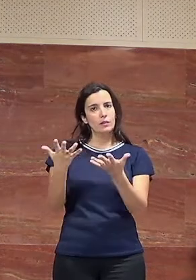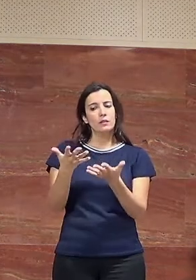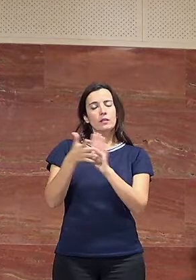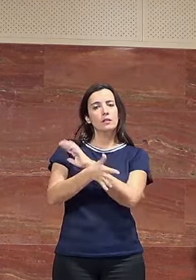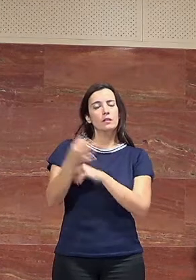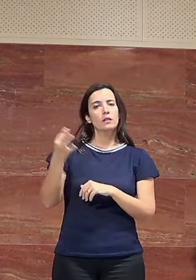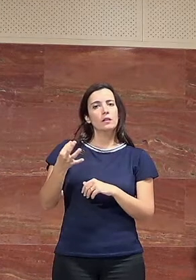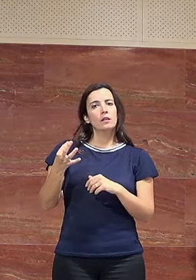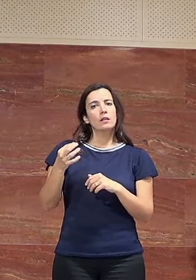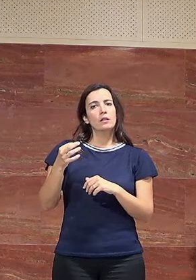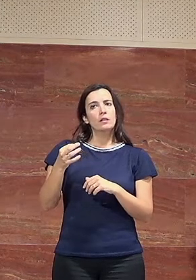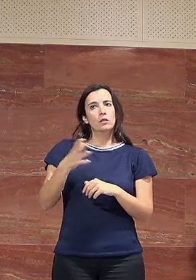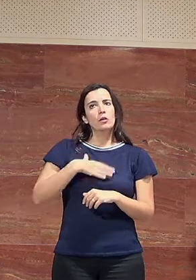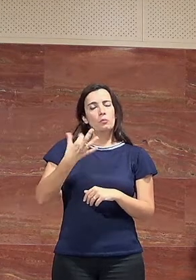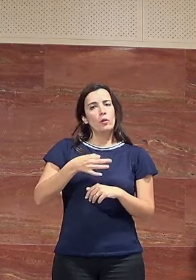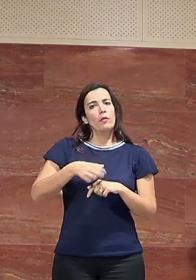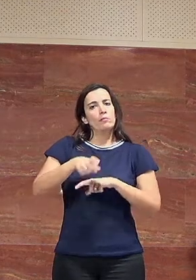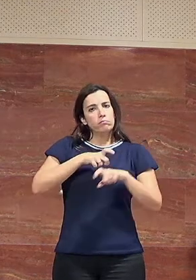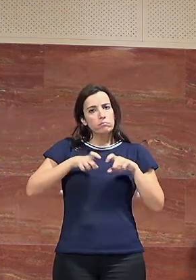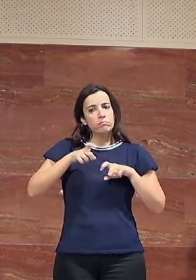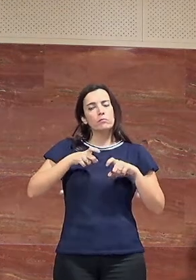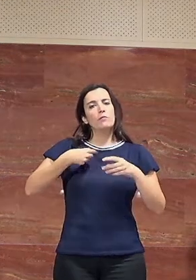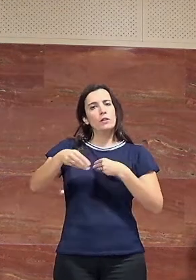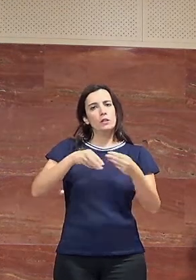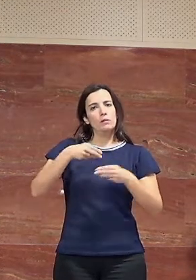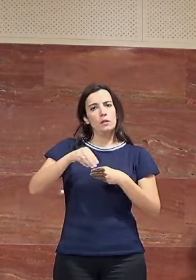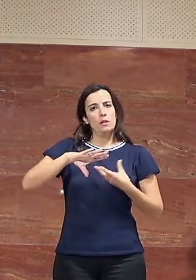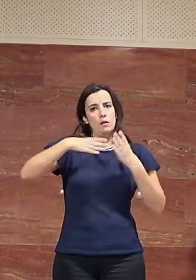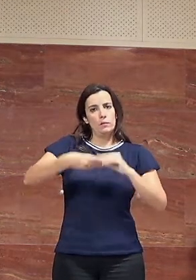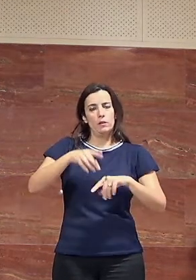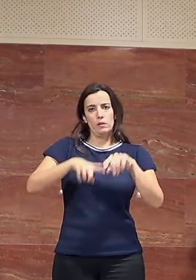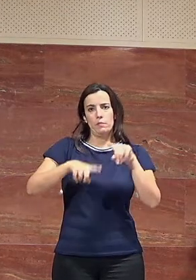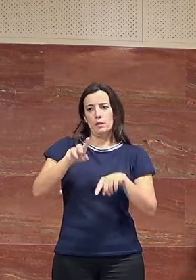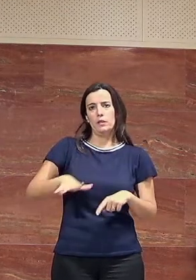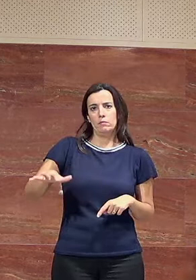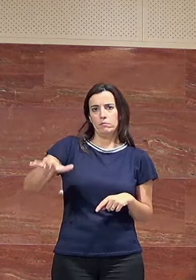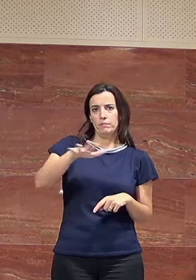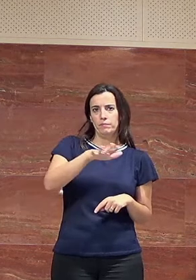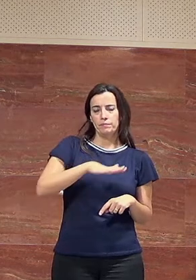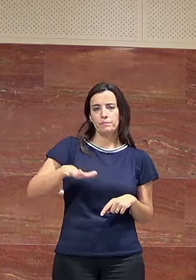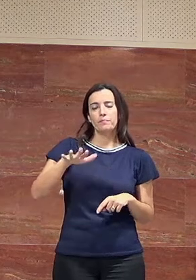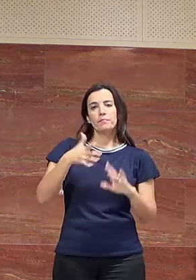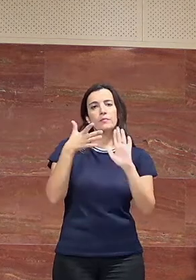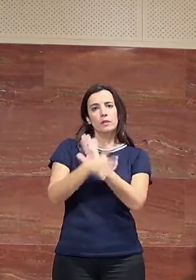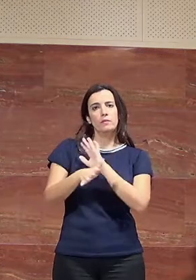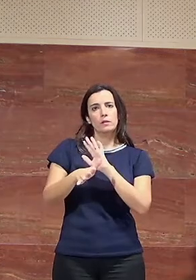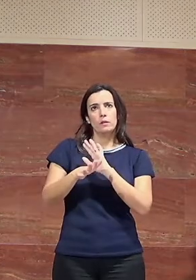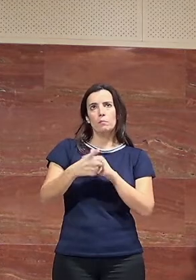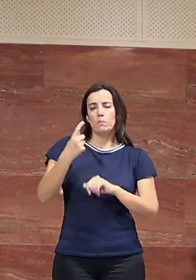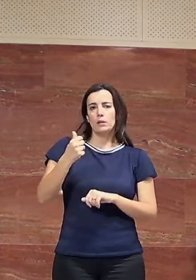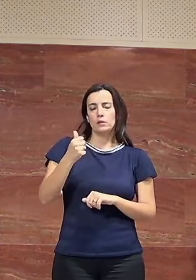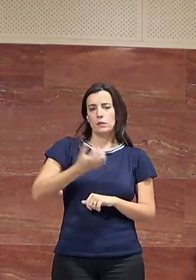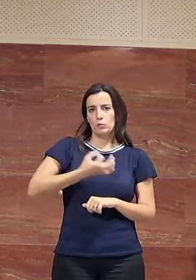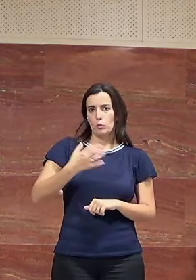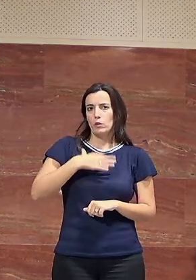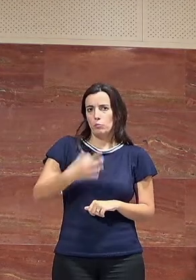una reversibilidad y una flexibilidad de adaptación a distintos usos sobrevenidos que parece que serían más adecuadas, ¿no?, a lo largo del